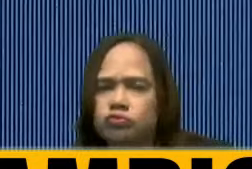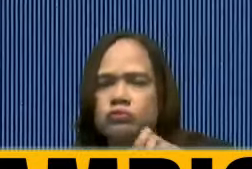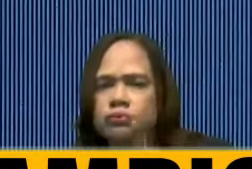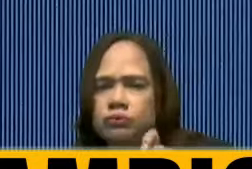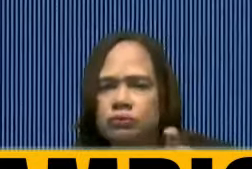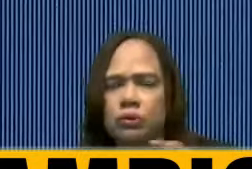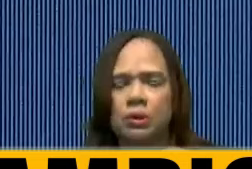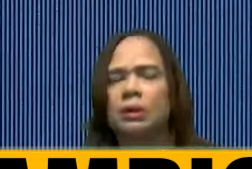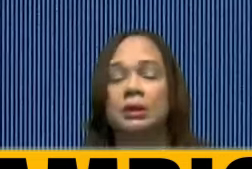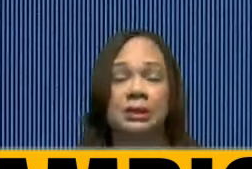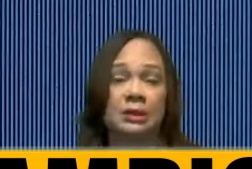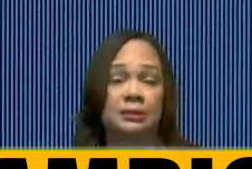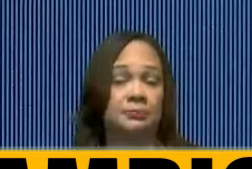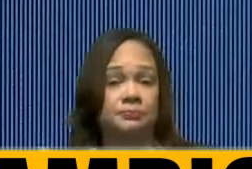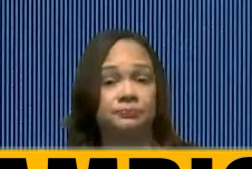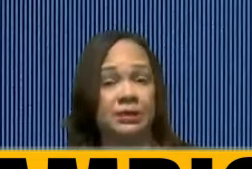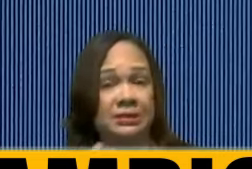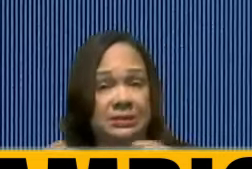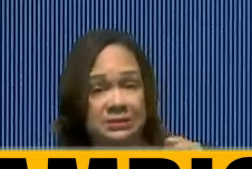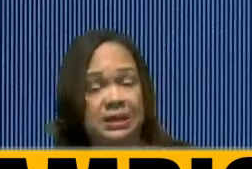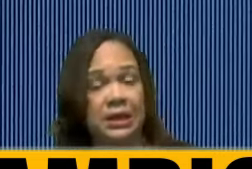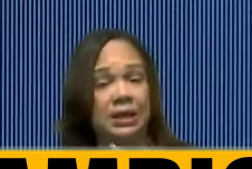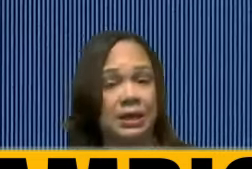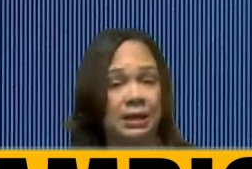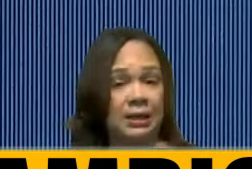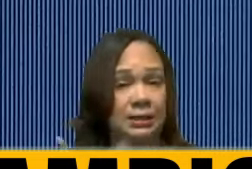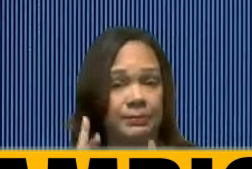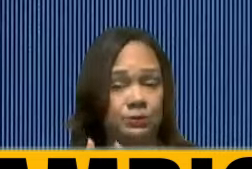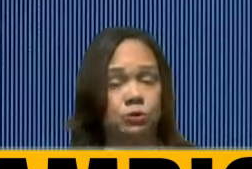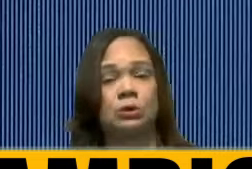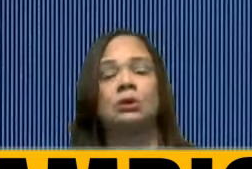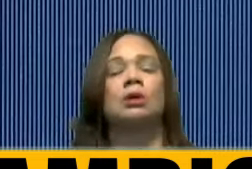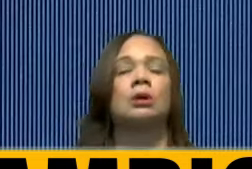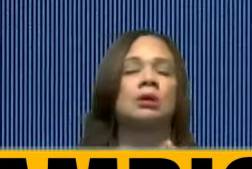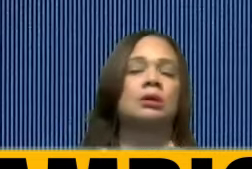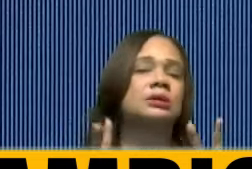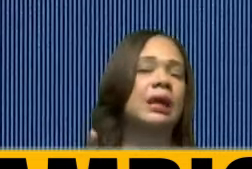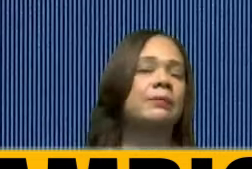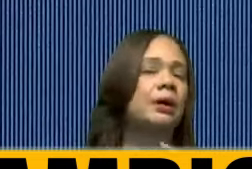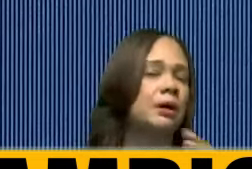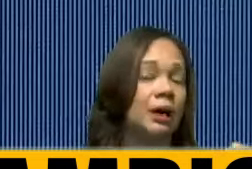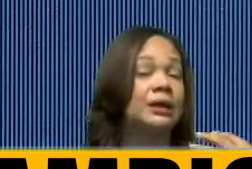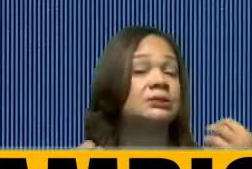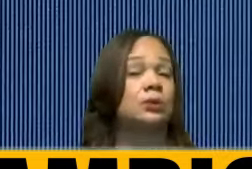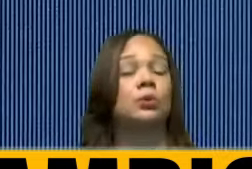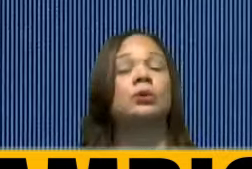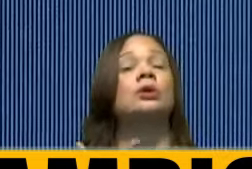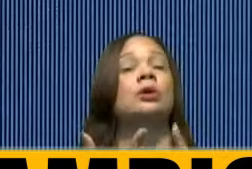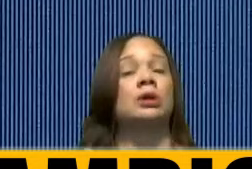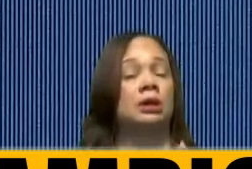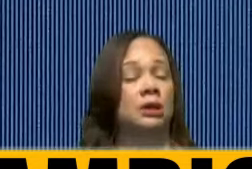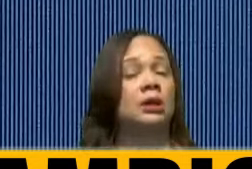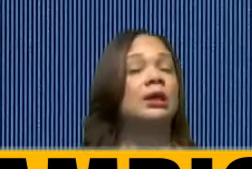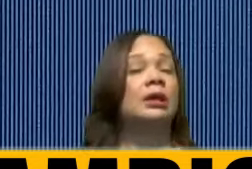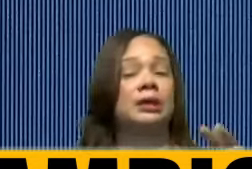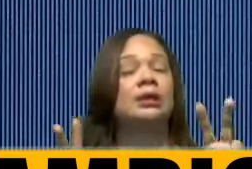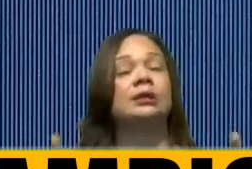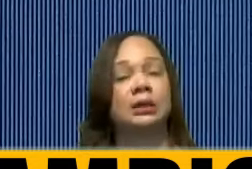relacionados a Seguridad Ciudadana temas relacionados eh a a salud y y y